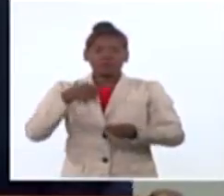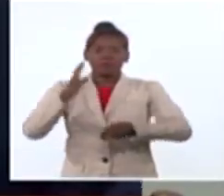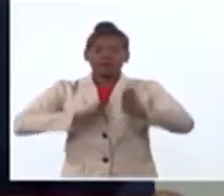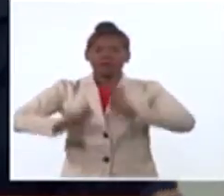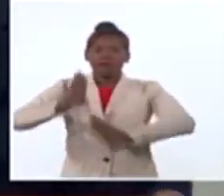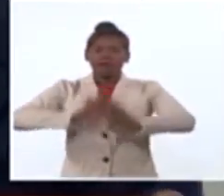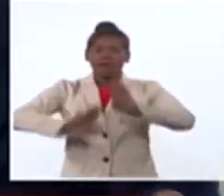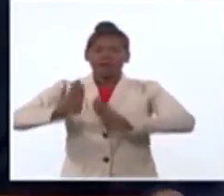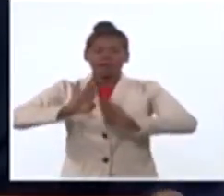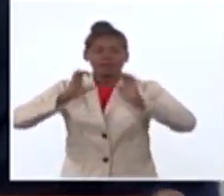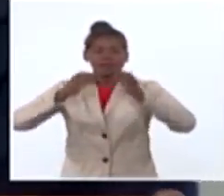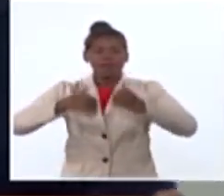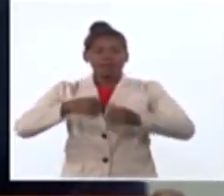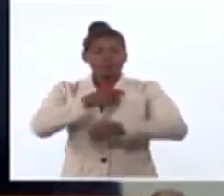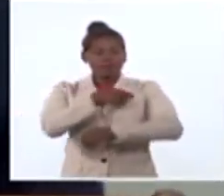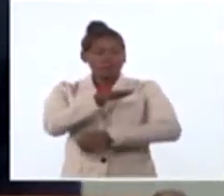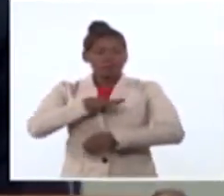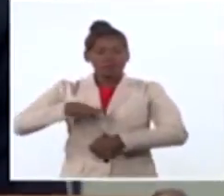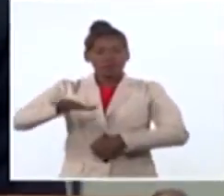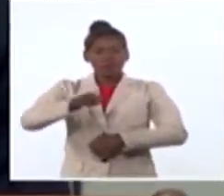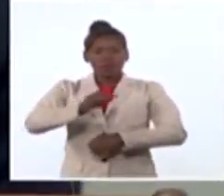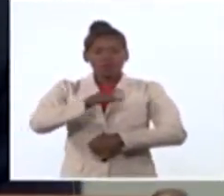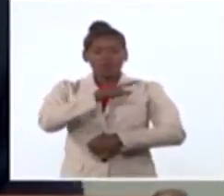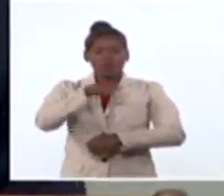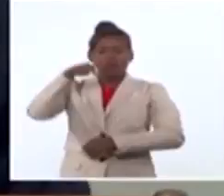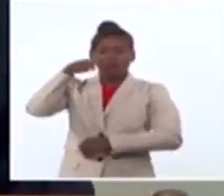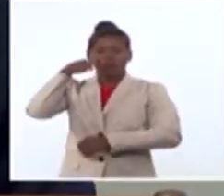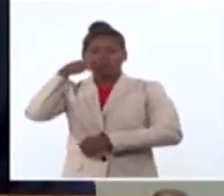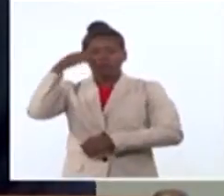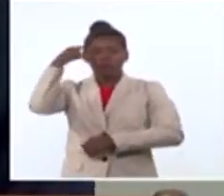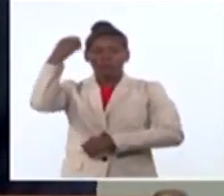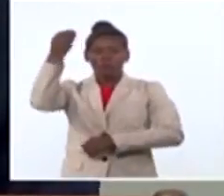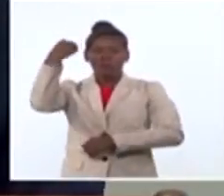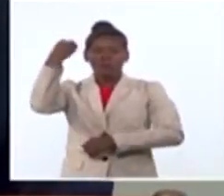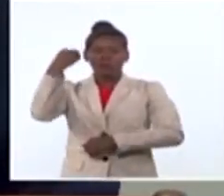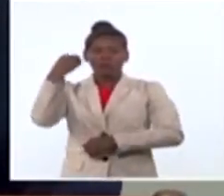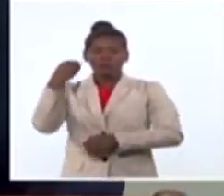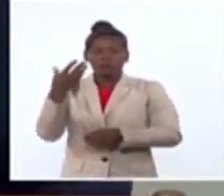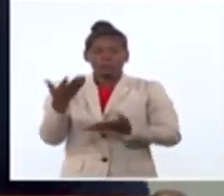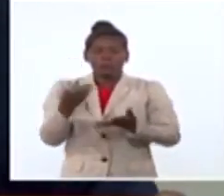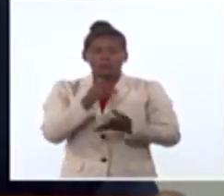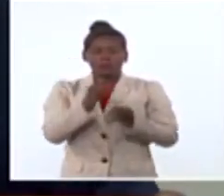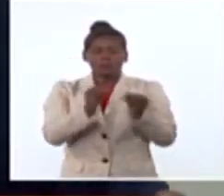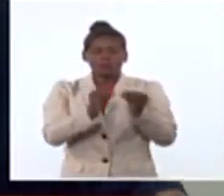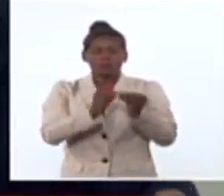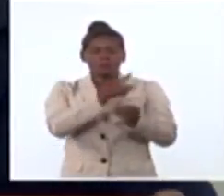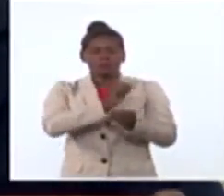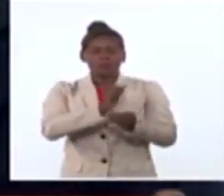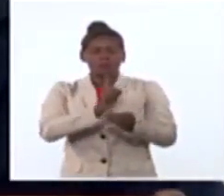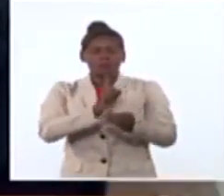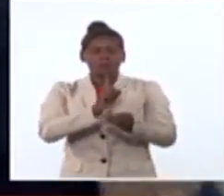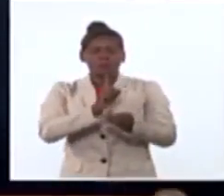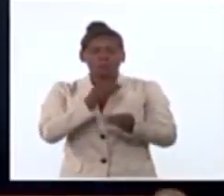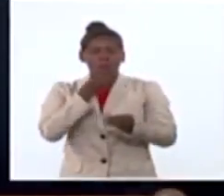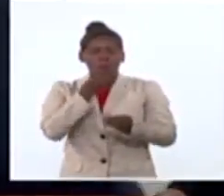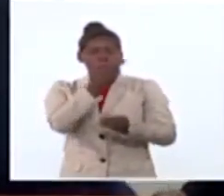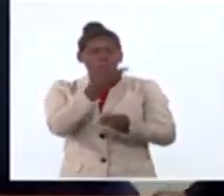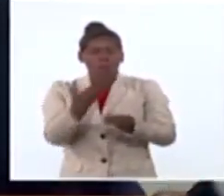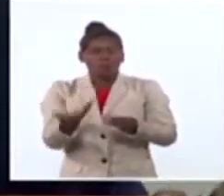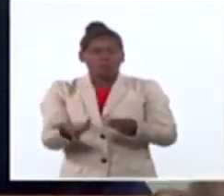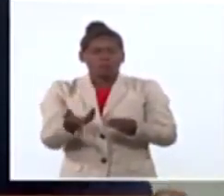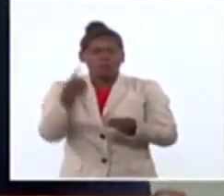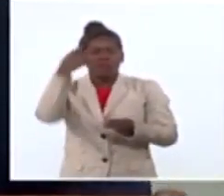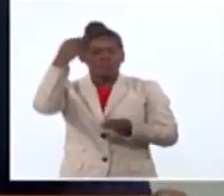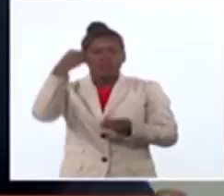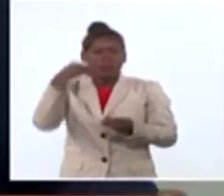y monitoreo por agencias norteamericanas del destino final de la aplicación de las vacunas. ¿Qué